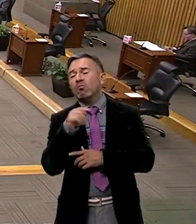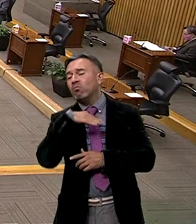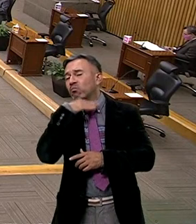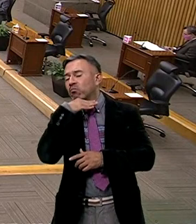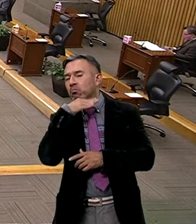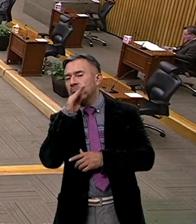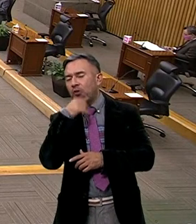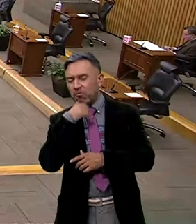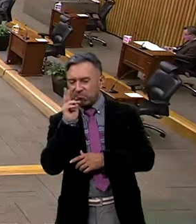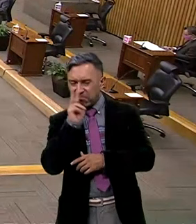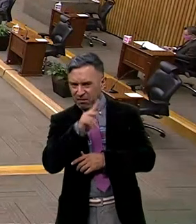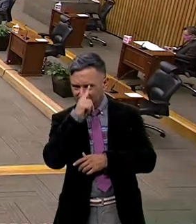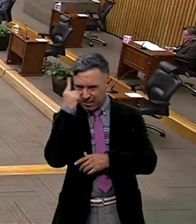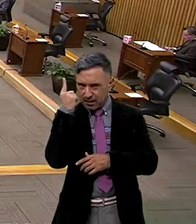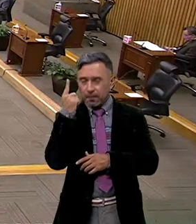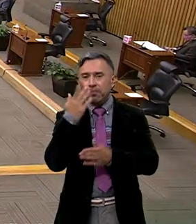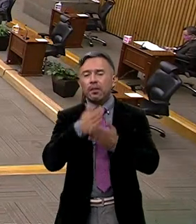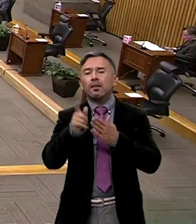de